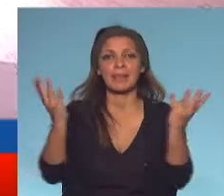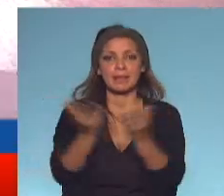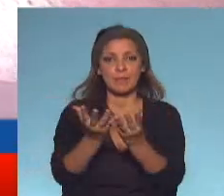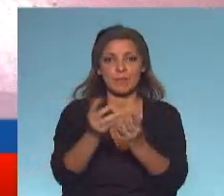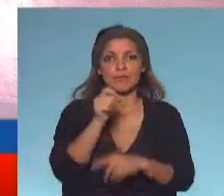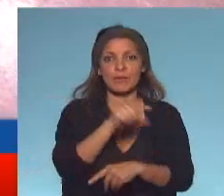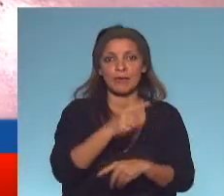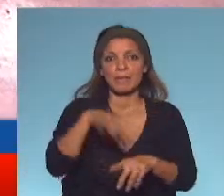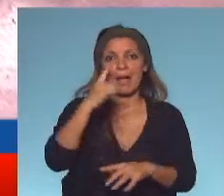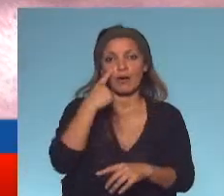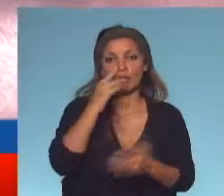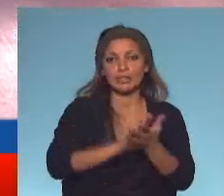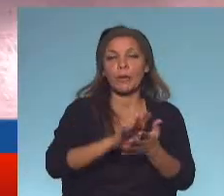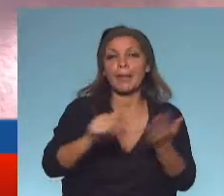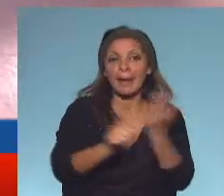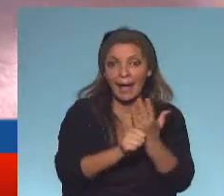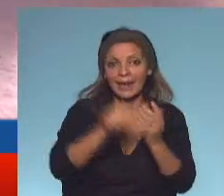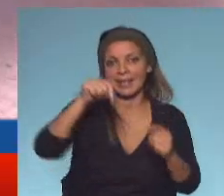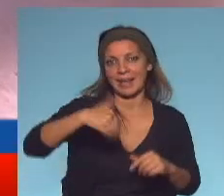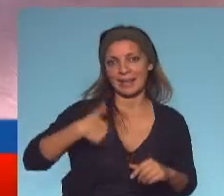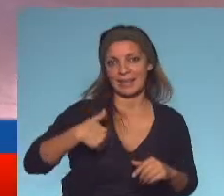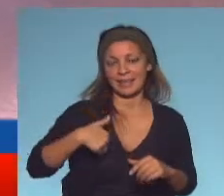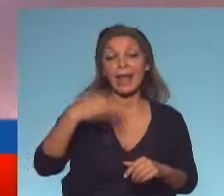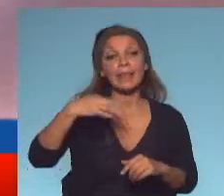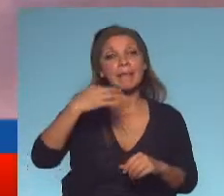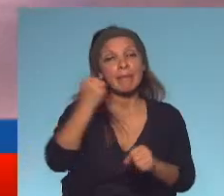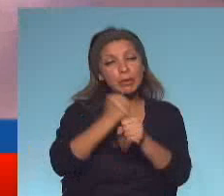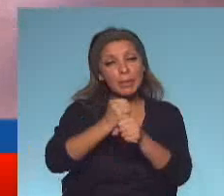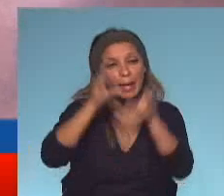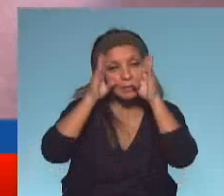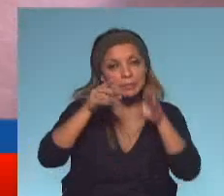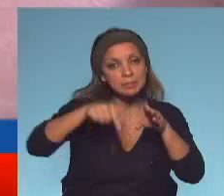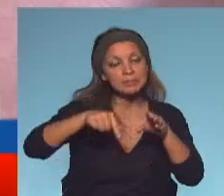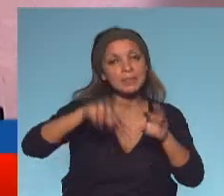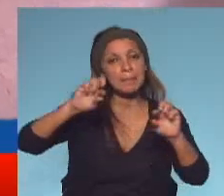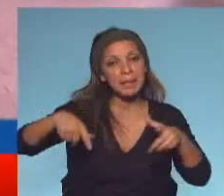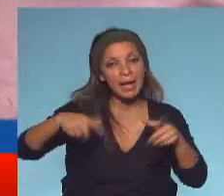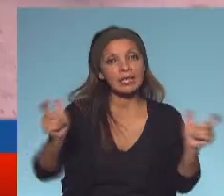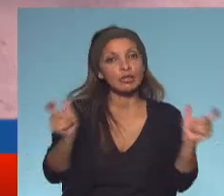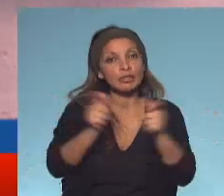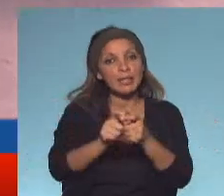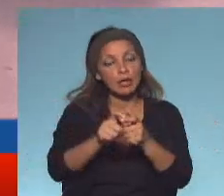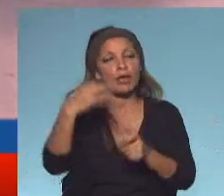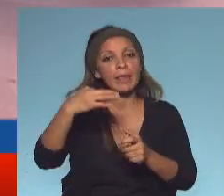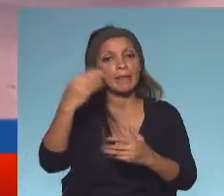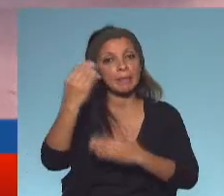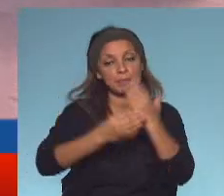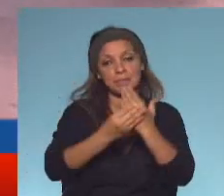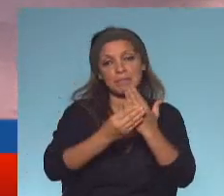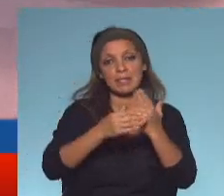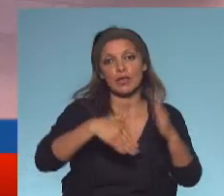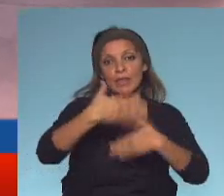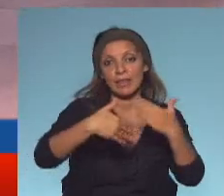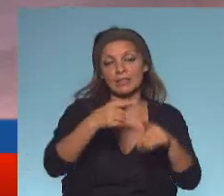Y tenemos que trabajar en el marco de este Consejo, por lo que el ministro de